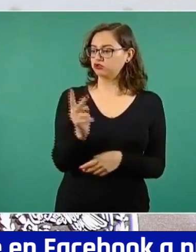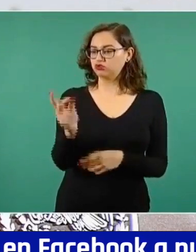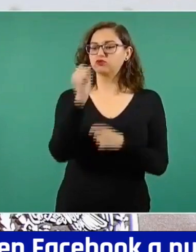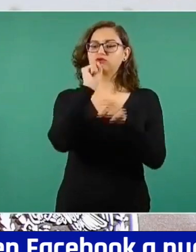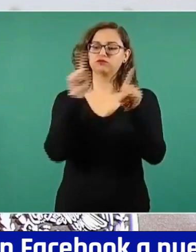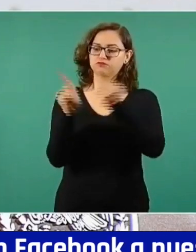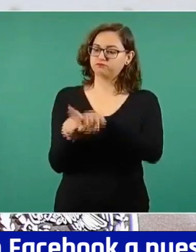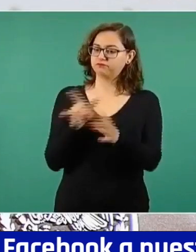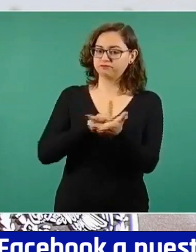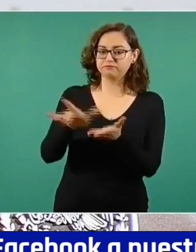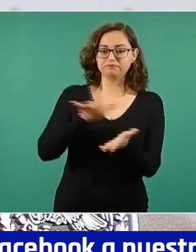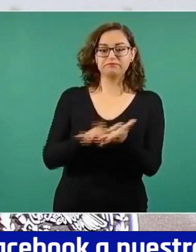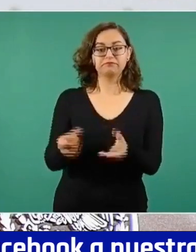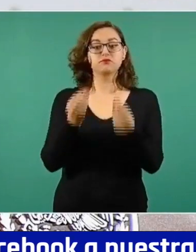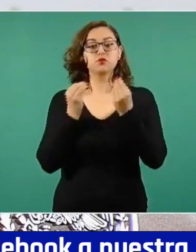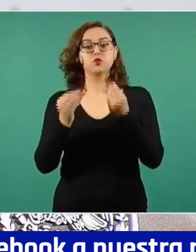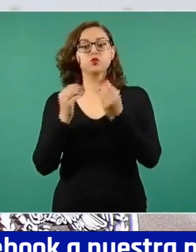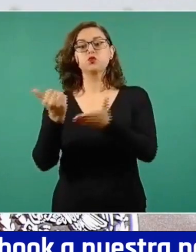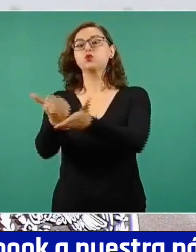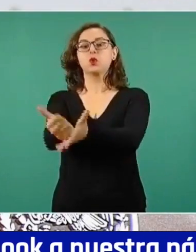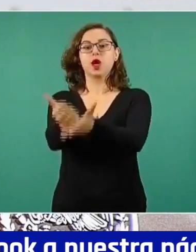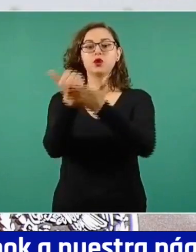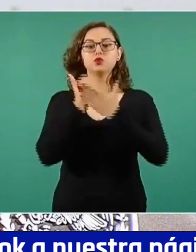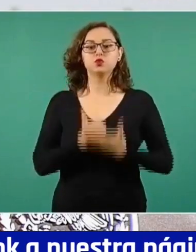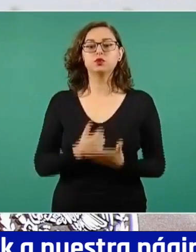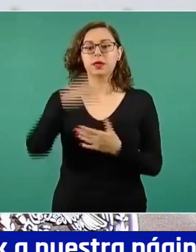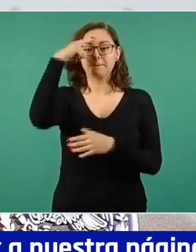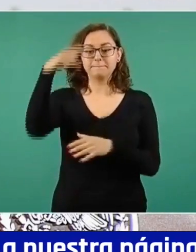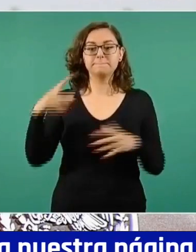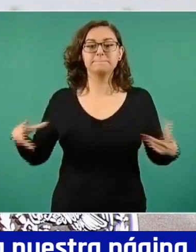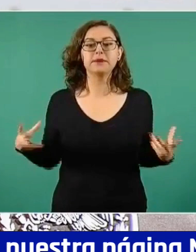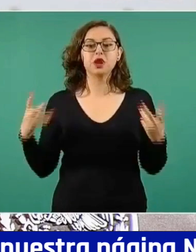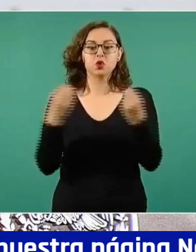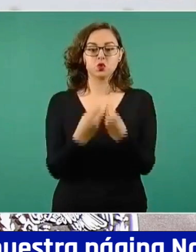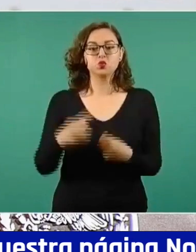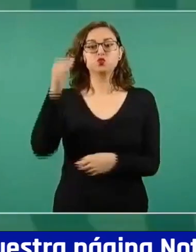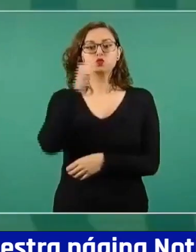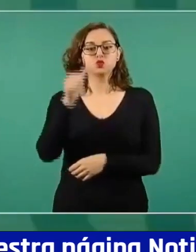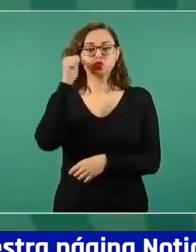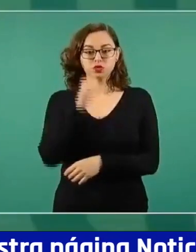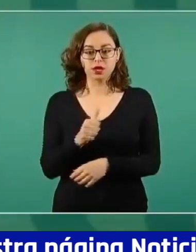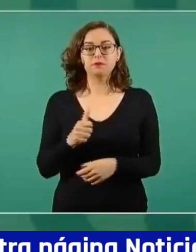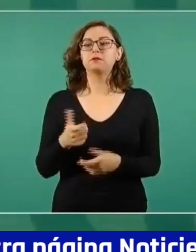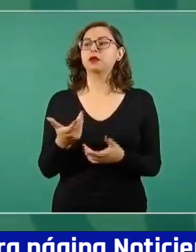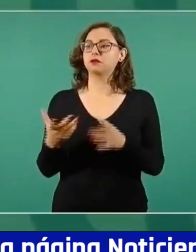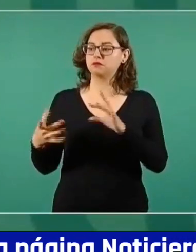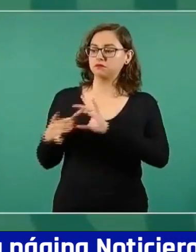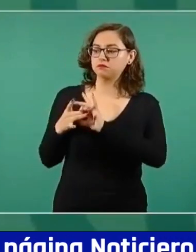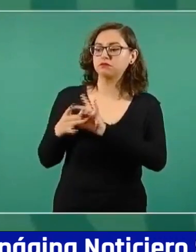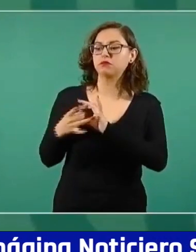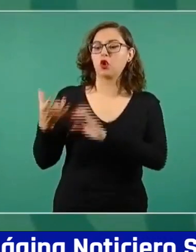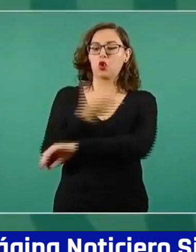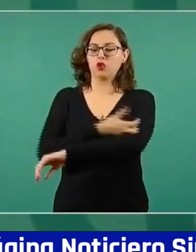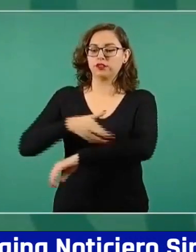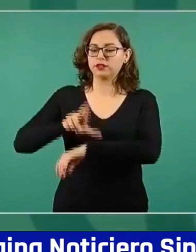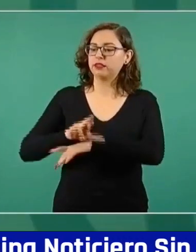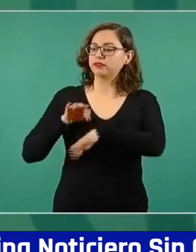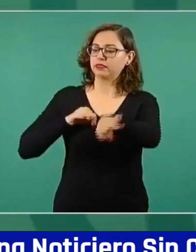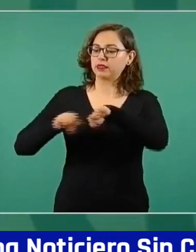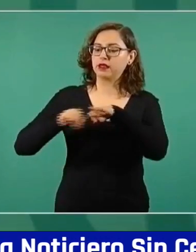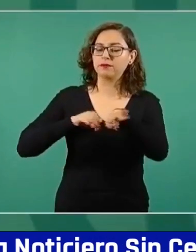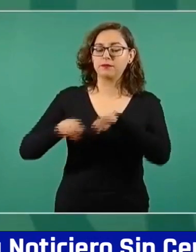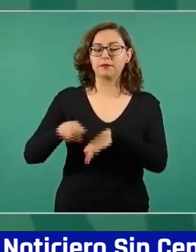Rafael Ojeda Durán, por las facilidades y voluntad de coordinarnos siempre con estas grandes instituciones. Mantenemos